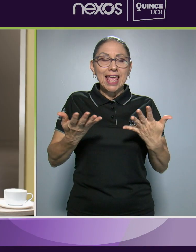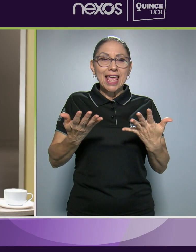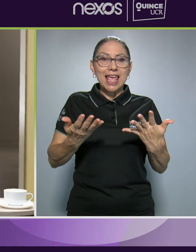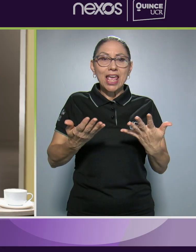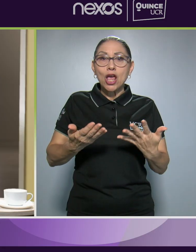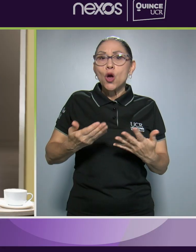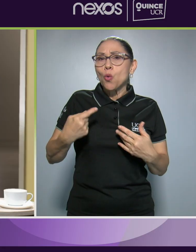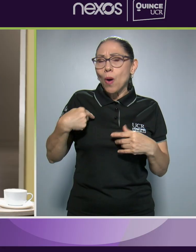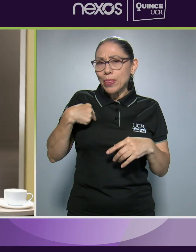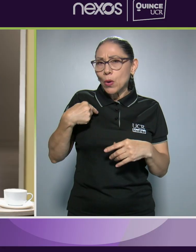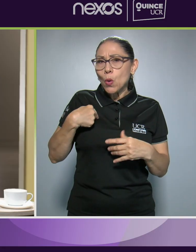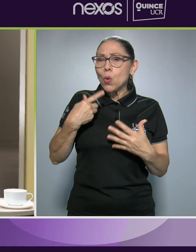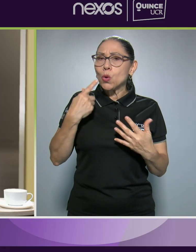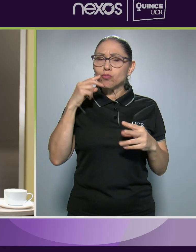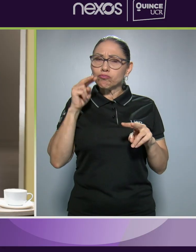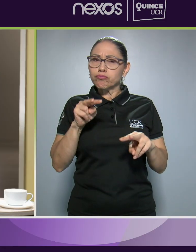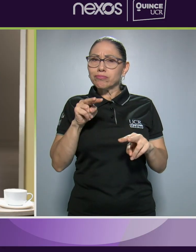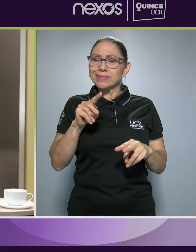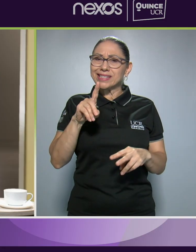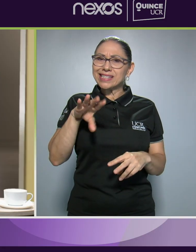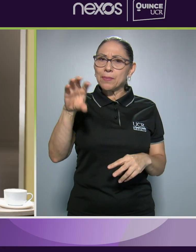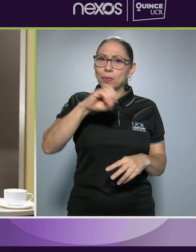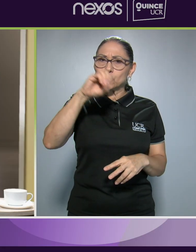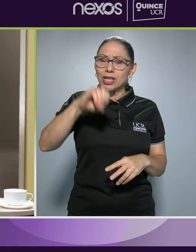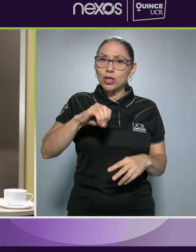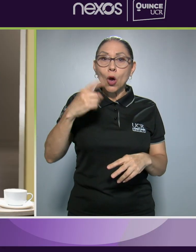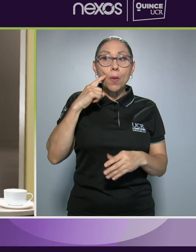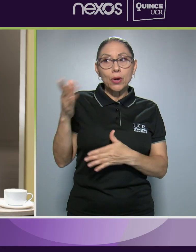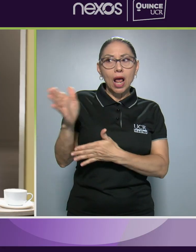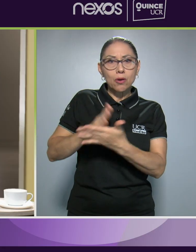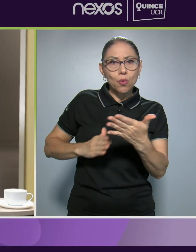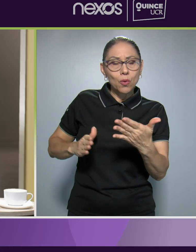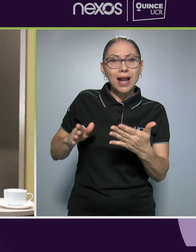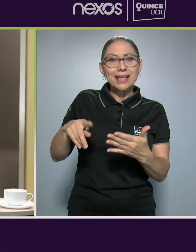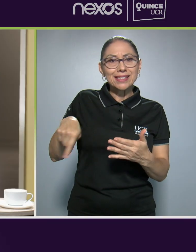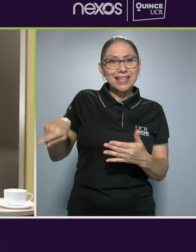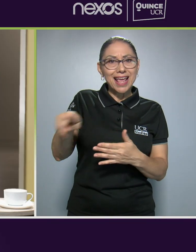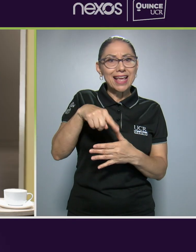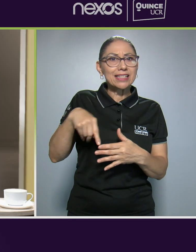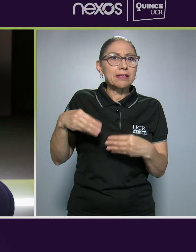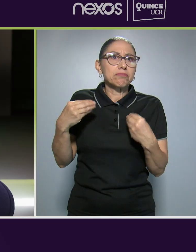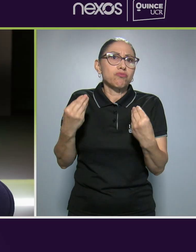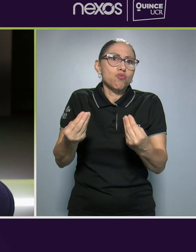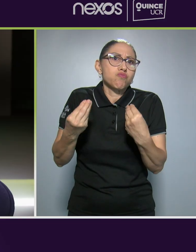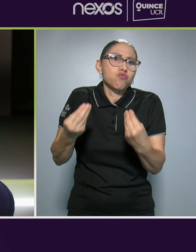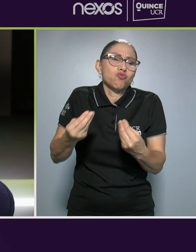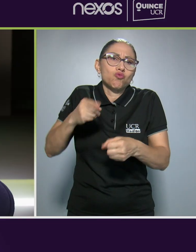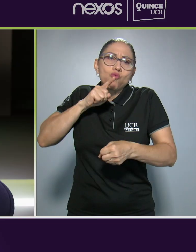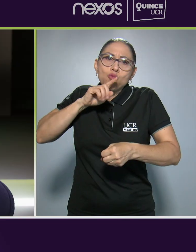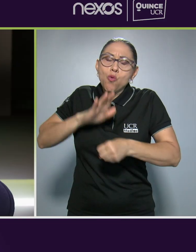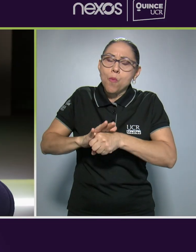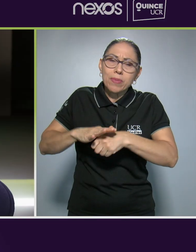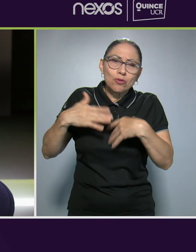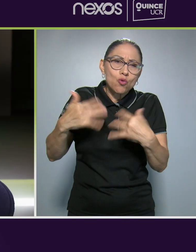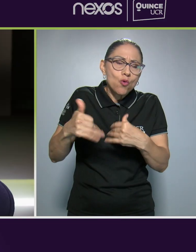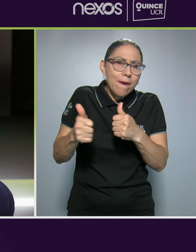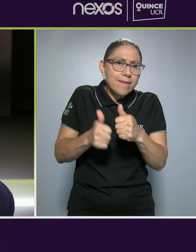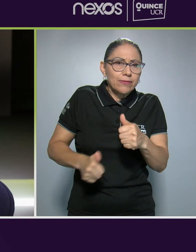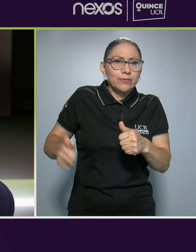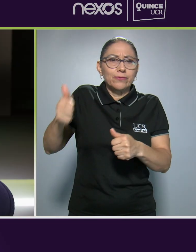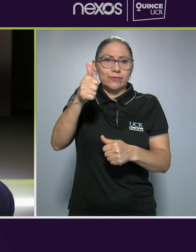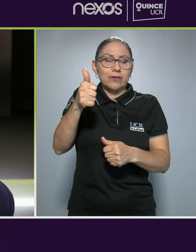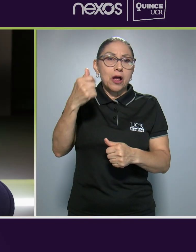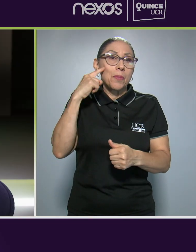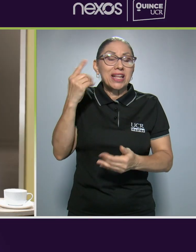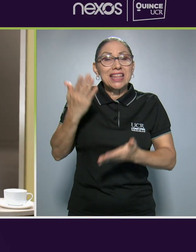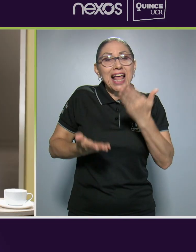lleva un ajuste del 100%, porque hay algunas que se salen de la línea, ¿verdad?, sobrecumplen, tal vez porque un indicador les